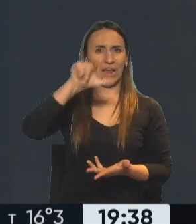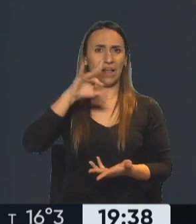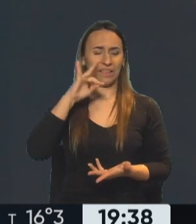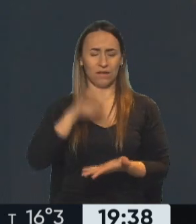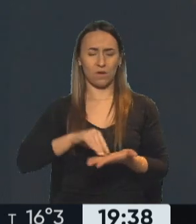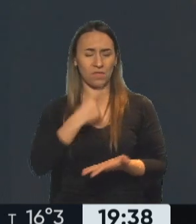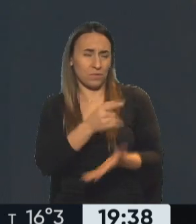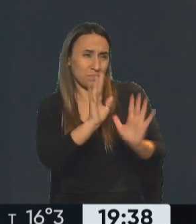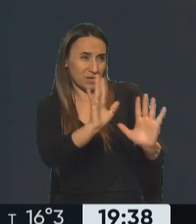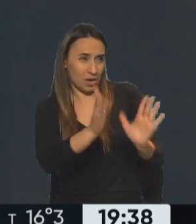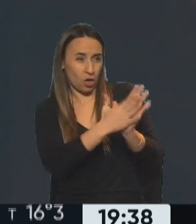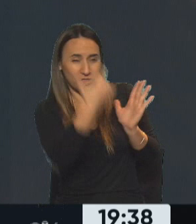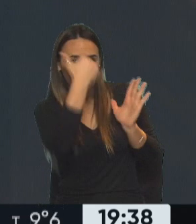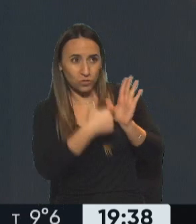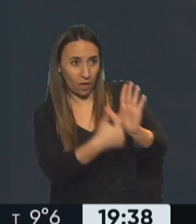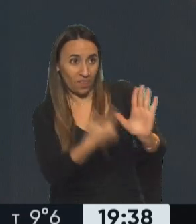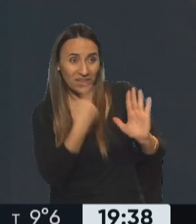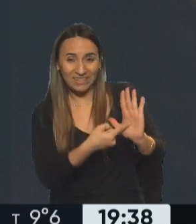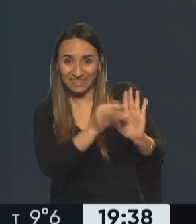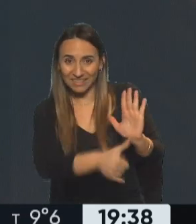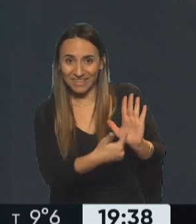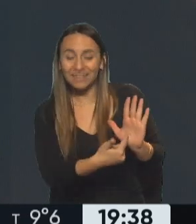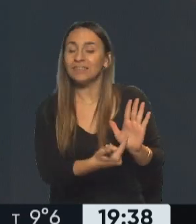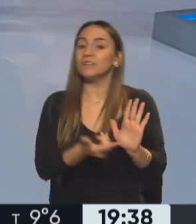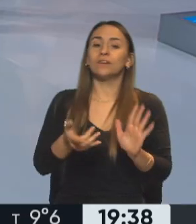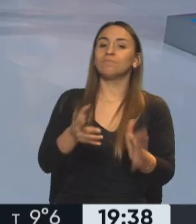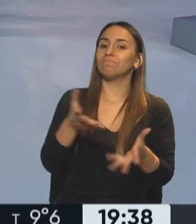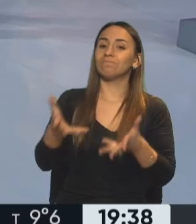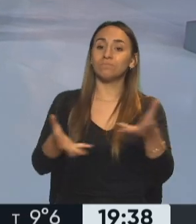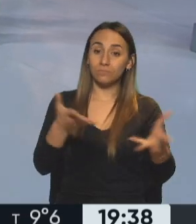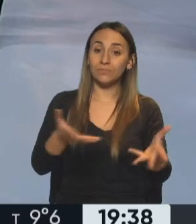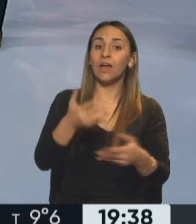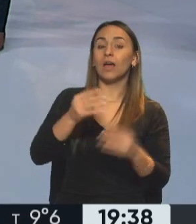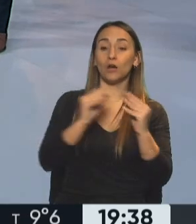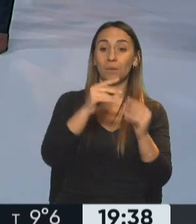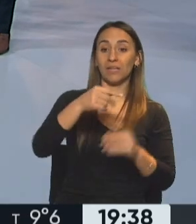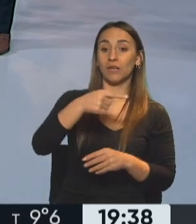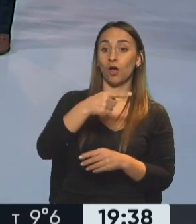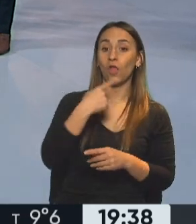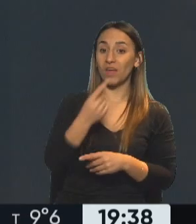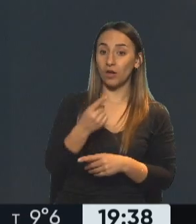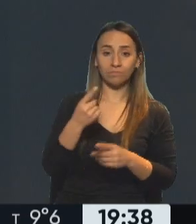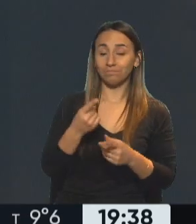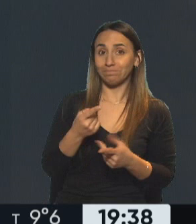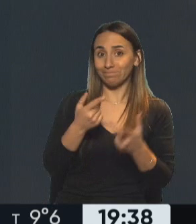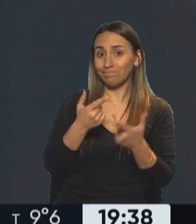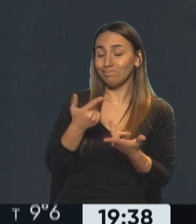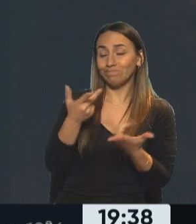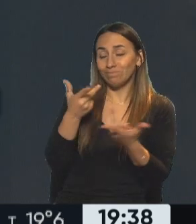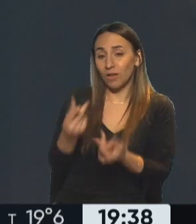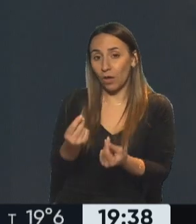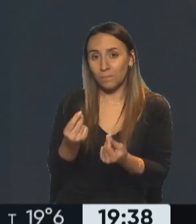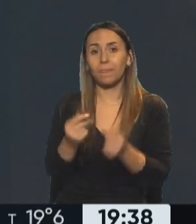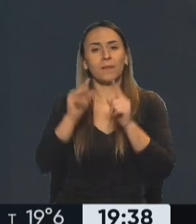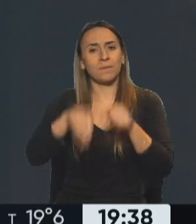la Constitución lo dice. Y en el medio nos da noticia Expósito que dicen que no. Y en el medio hay un tuit